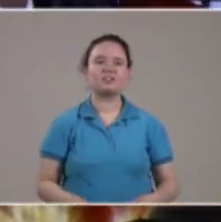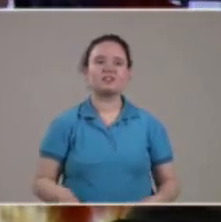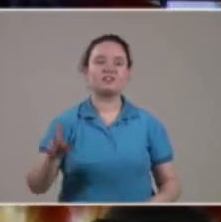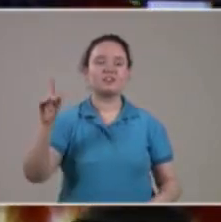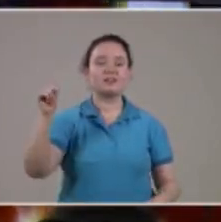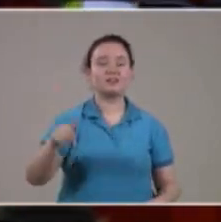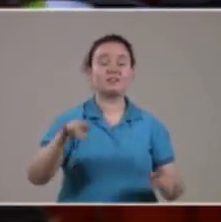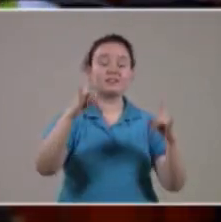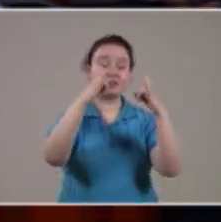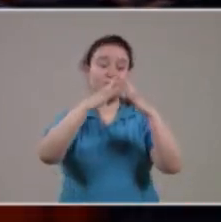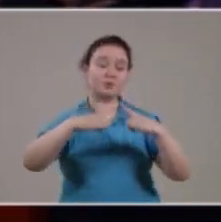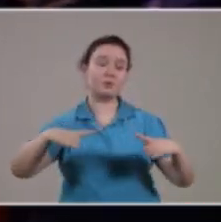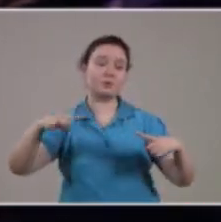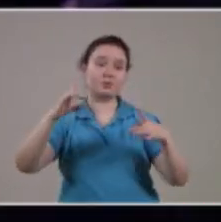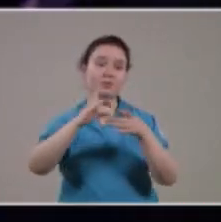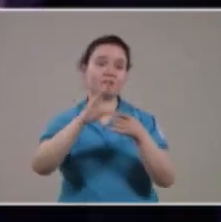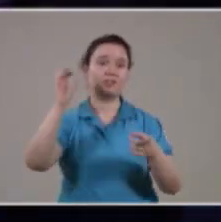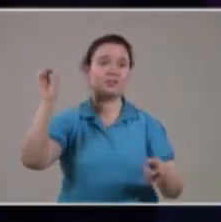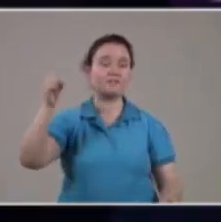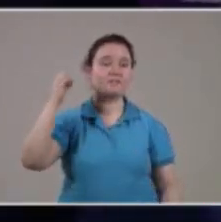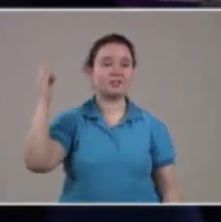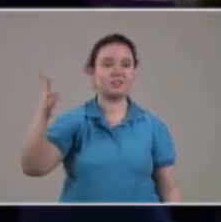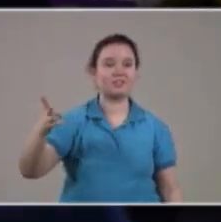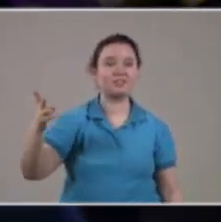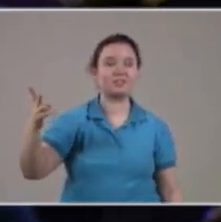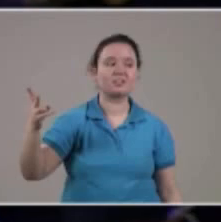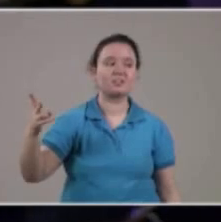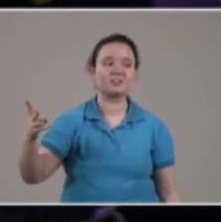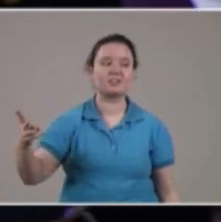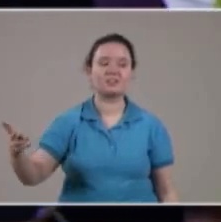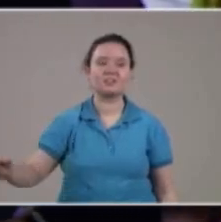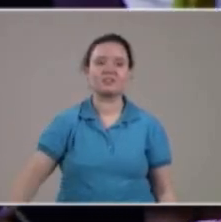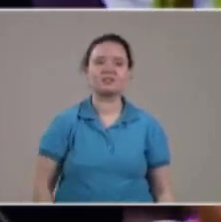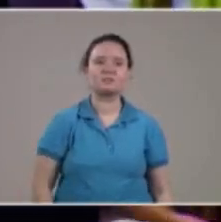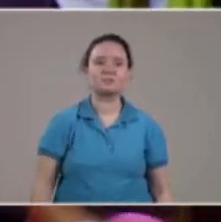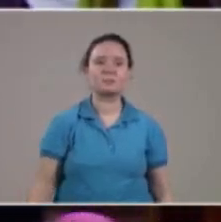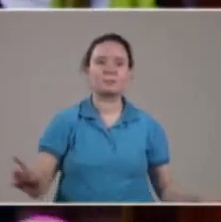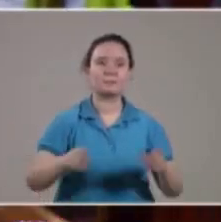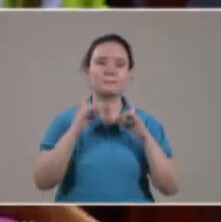En el tabernáculo de David.